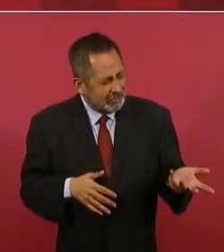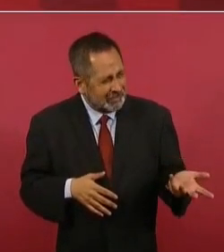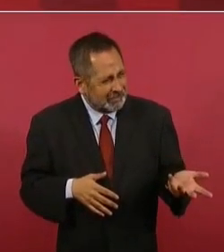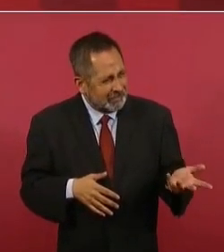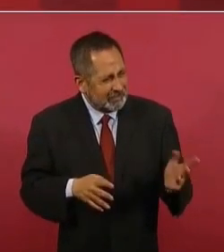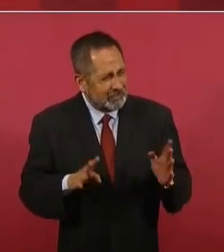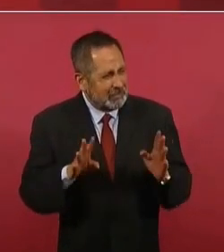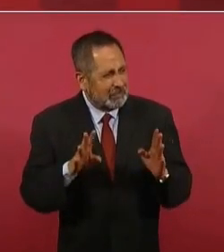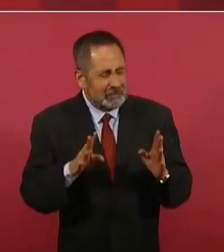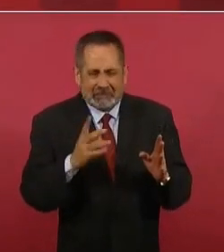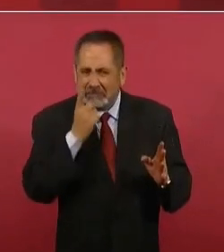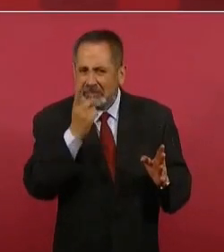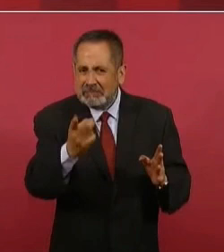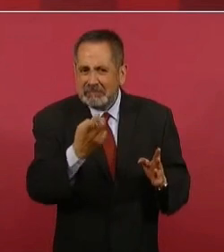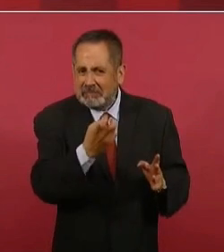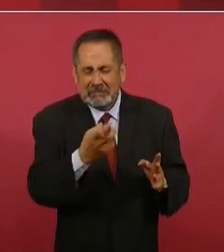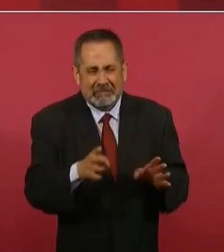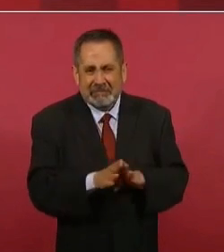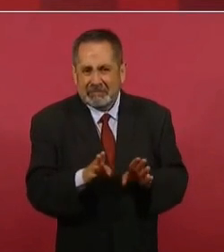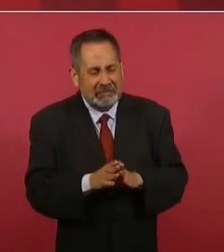Atreverse a eso,